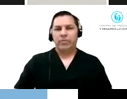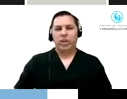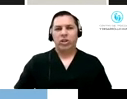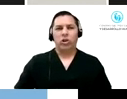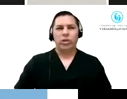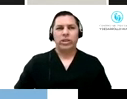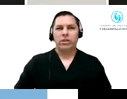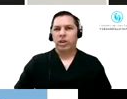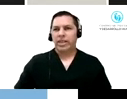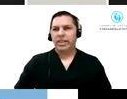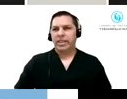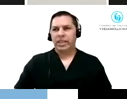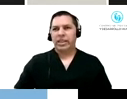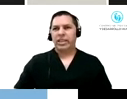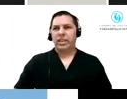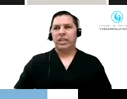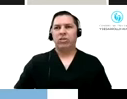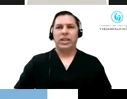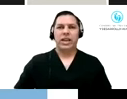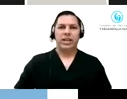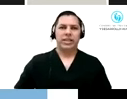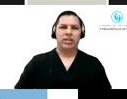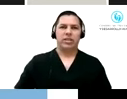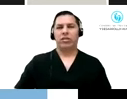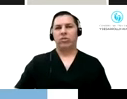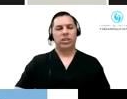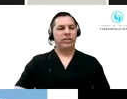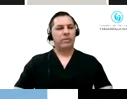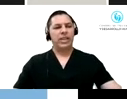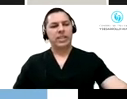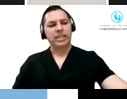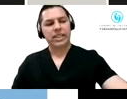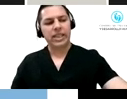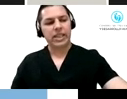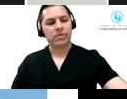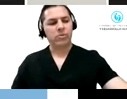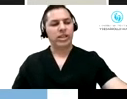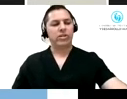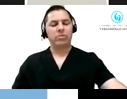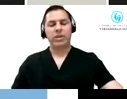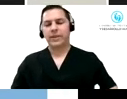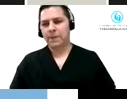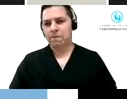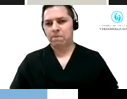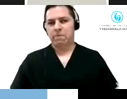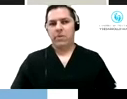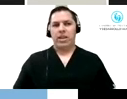género son nuestras mujeres indígenas latinoamericanas, nuestras feministas indígenas, mujeres y